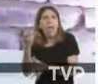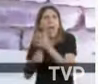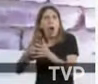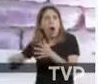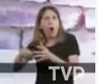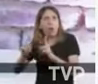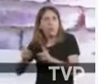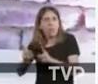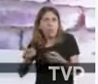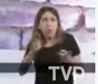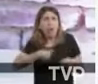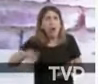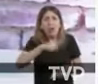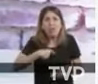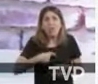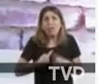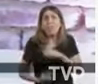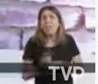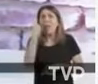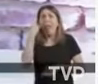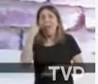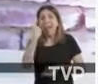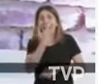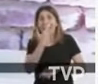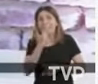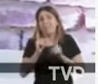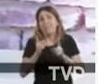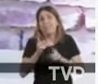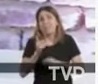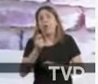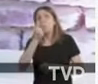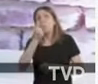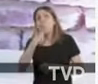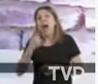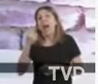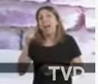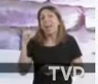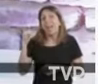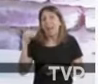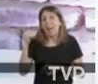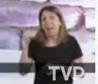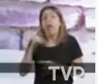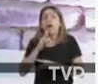puntos a lo que estuvimos marcando desde el primer día que Macri, en muy pocas palabras, después de